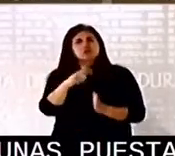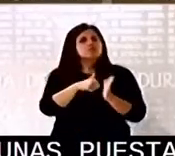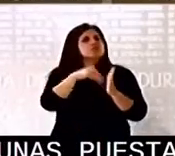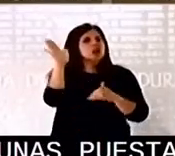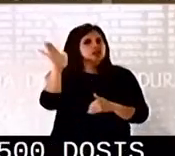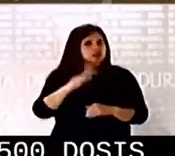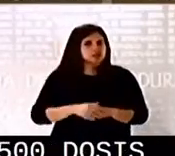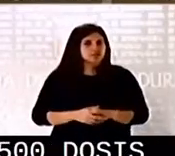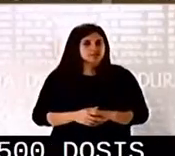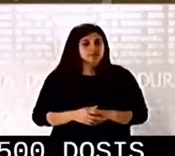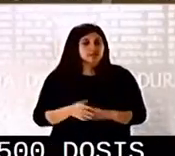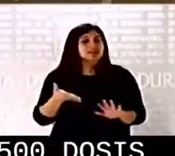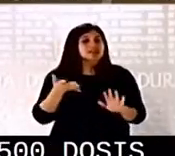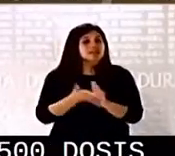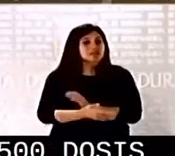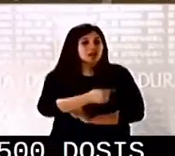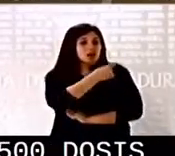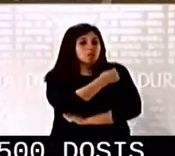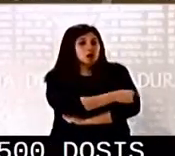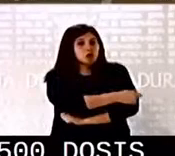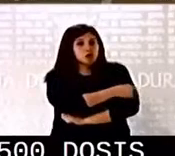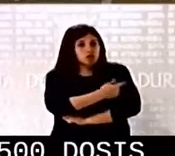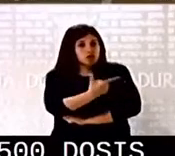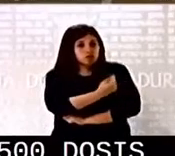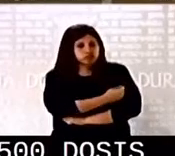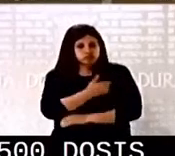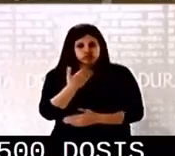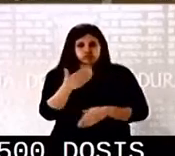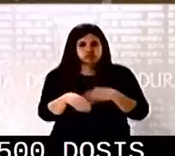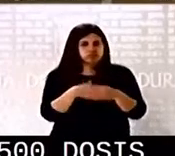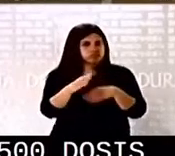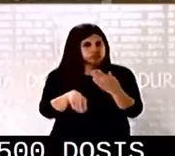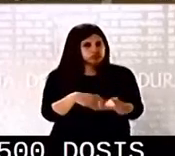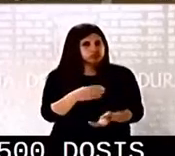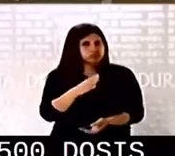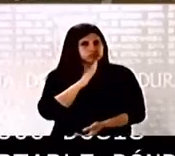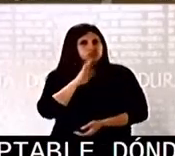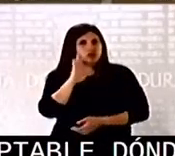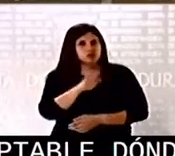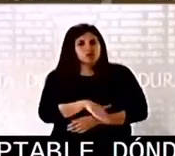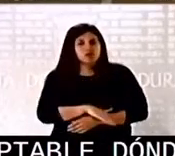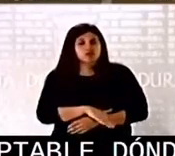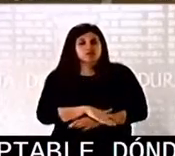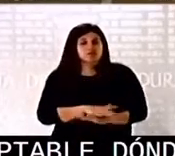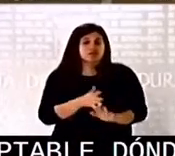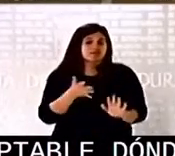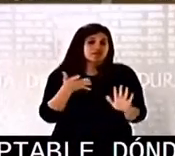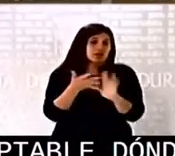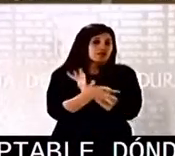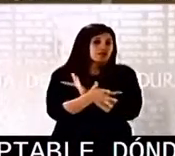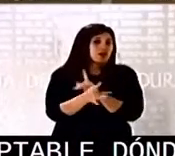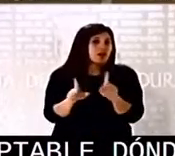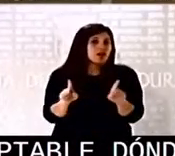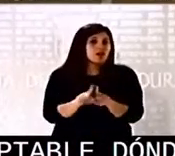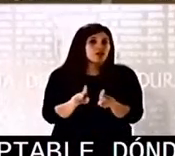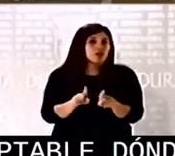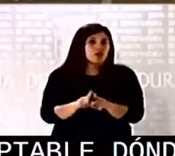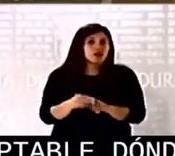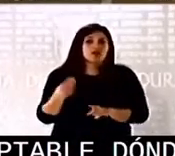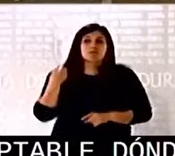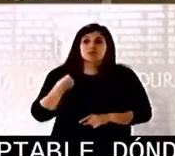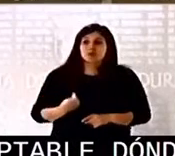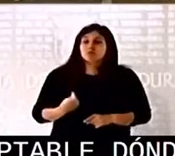habla de un ritmo de vacunación muy aceptable, donde viene a confirmar lo que habíamos